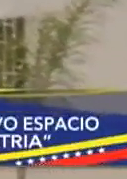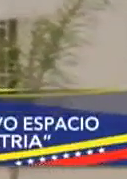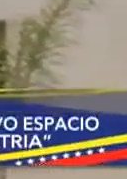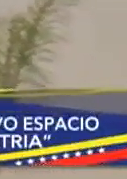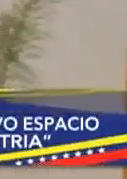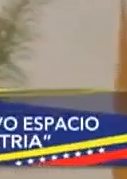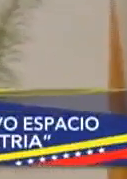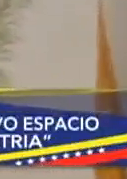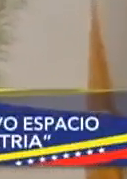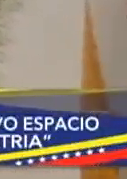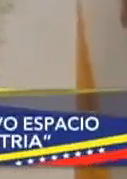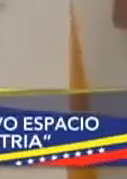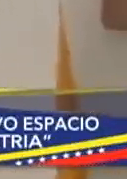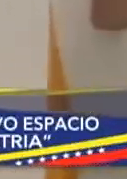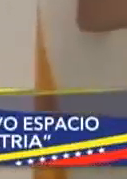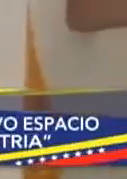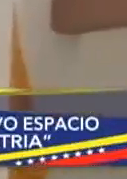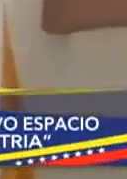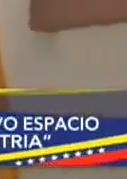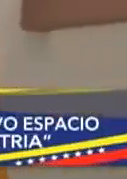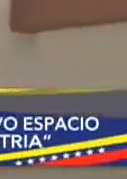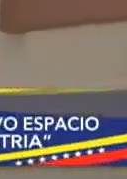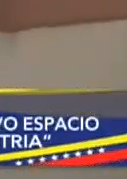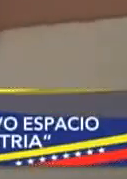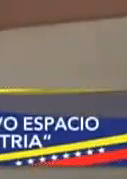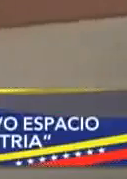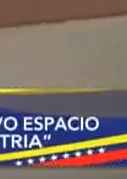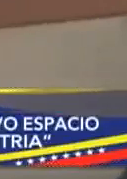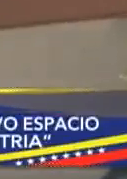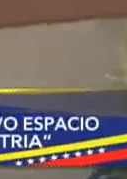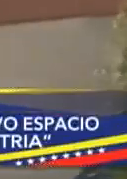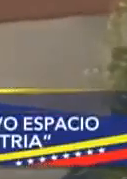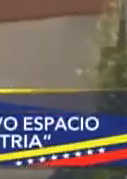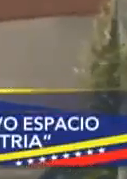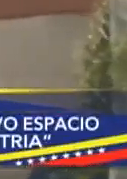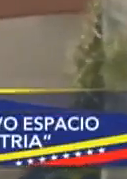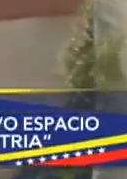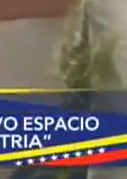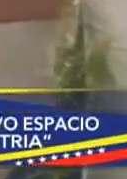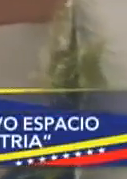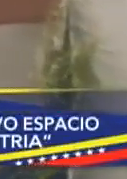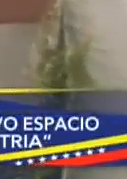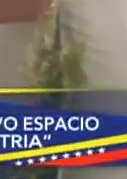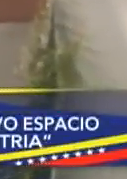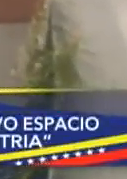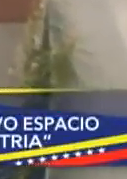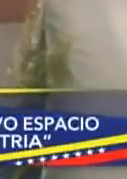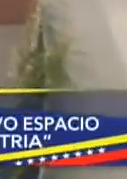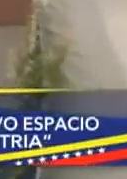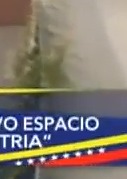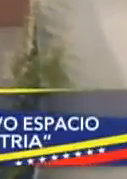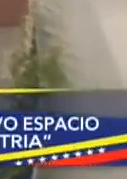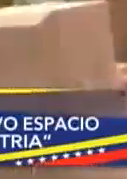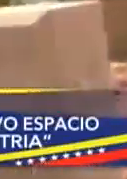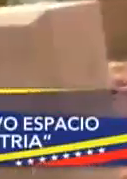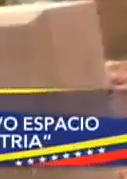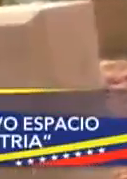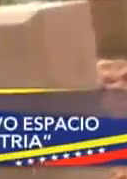Quiero que Yurima sea quien le hable a usted y le cuente desde la voz del pueblo su propia historia.